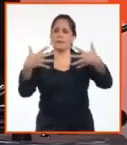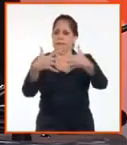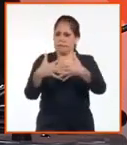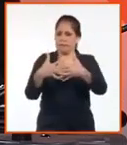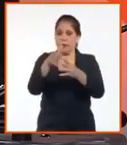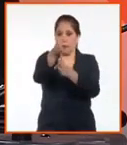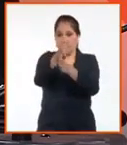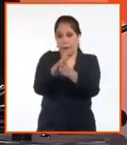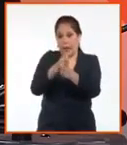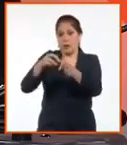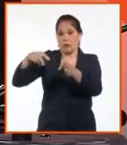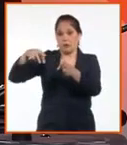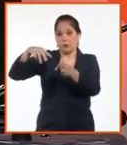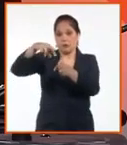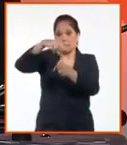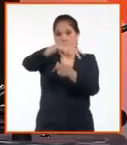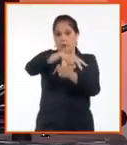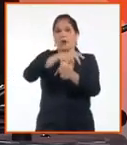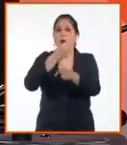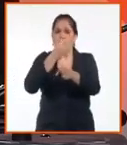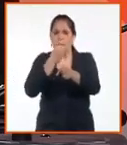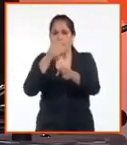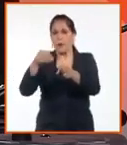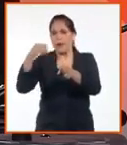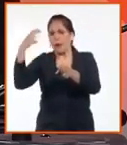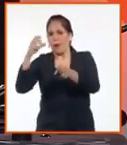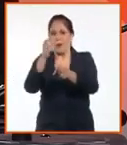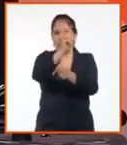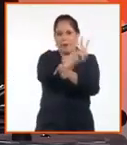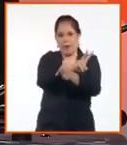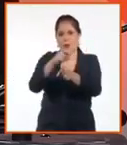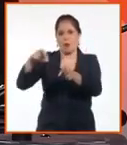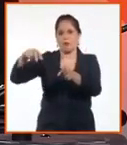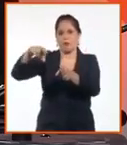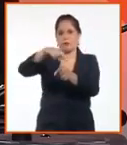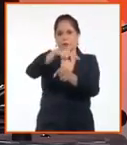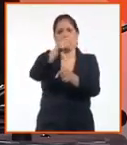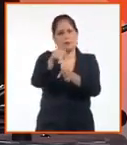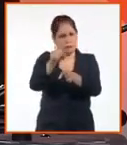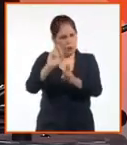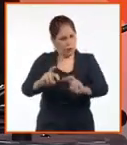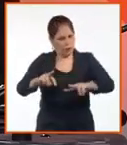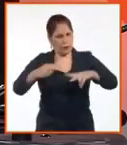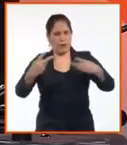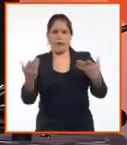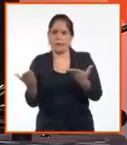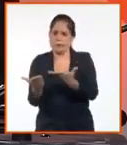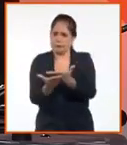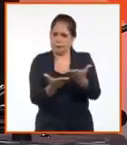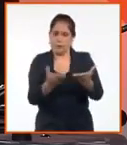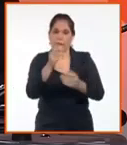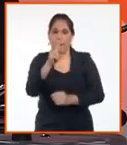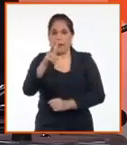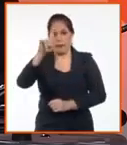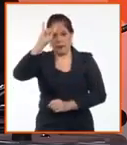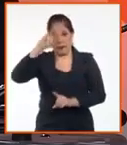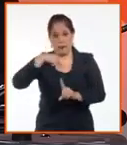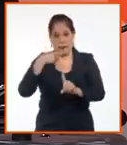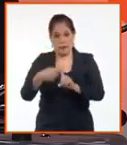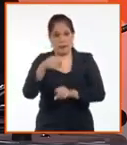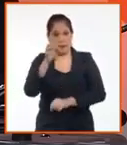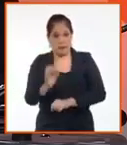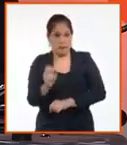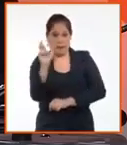primer paso fronterizo entre colombia y venezuela serán reabiertos el próximo 26 de septiembre fecha